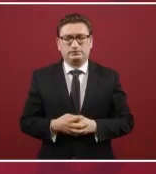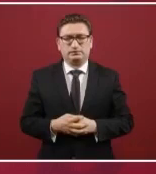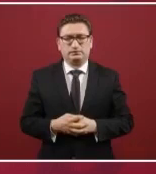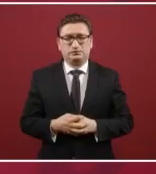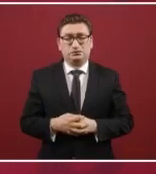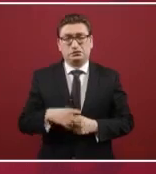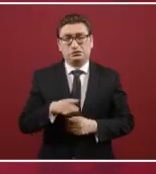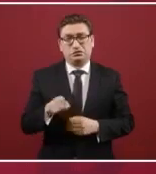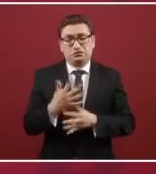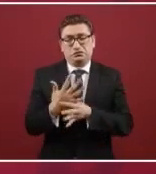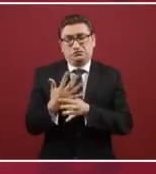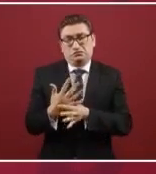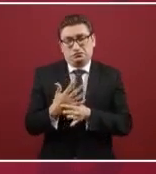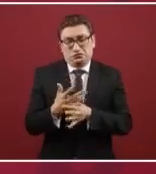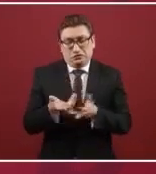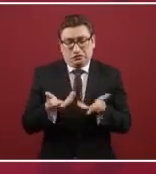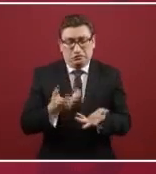si se le puede llamar así,